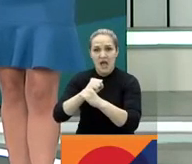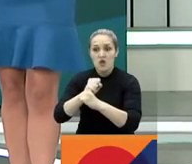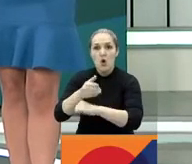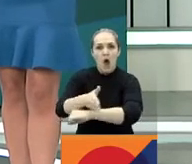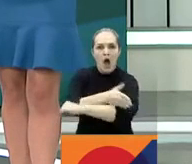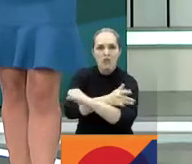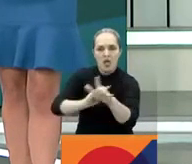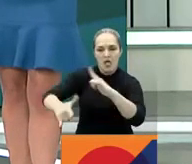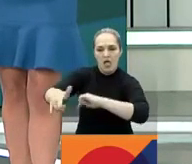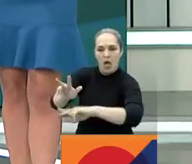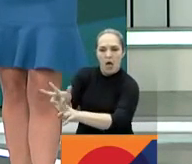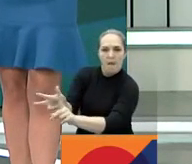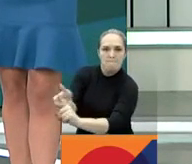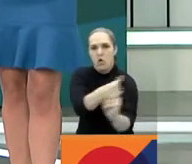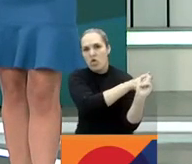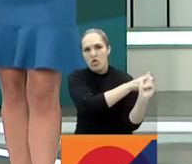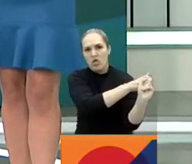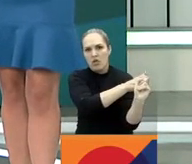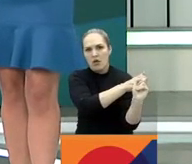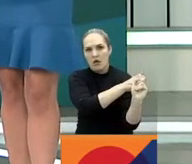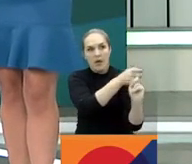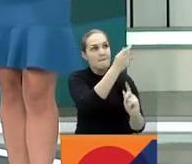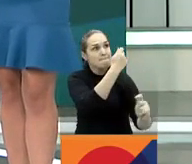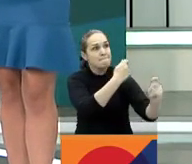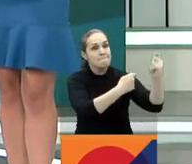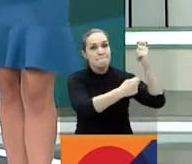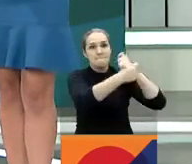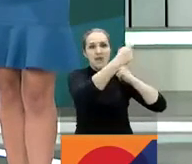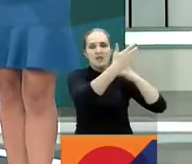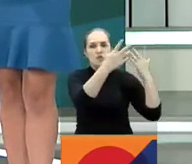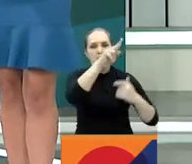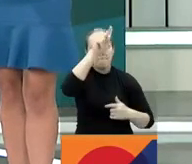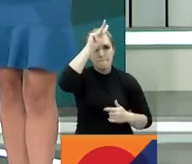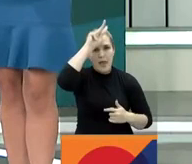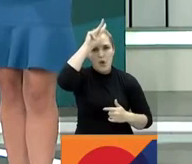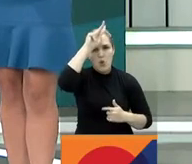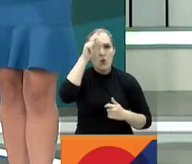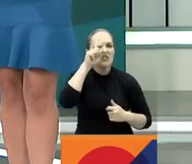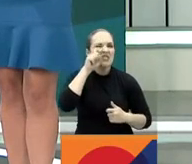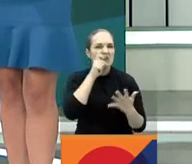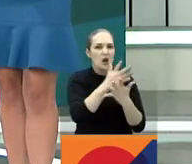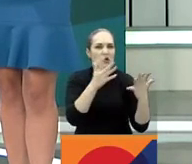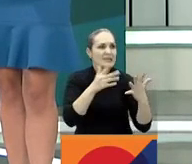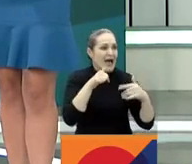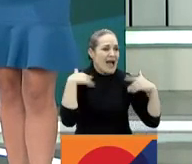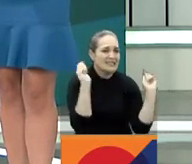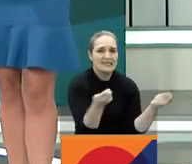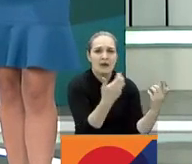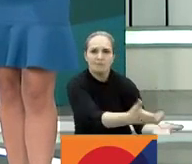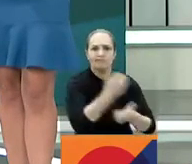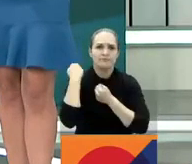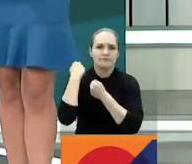de personas. Los delincuentes pretendían llevarla hasta Perú para explotarla sexualmente.